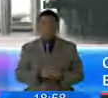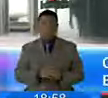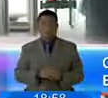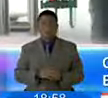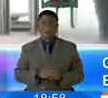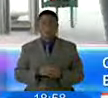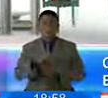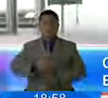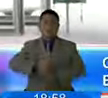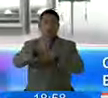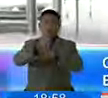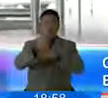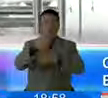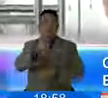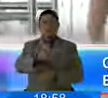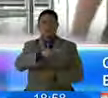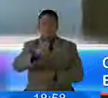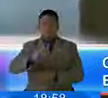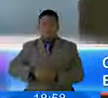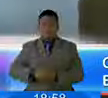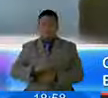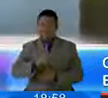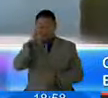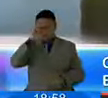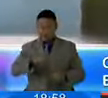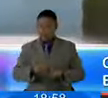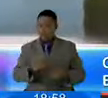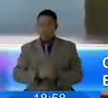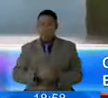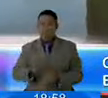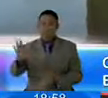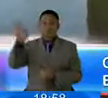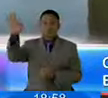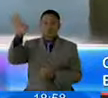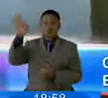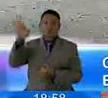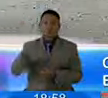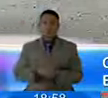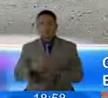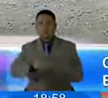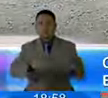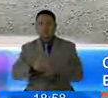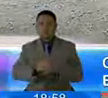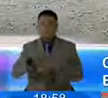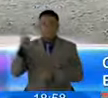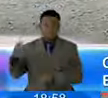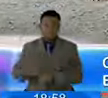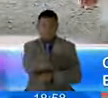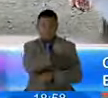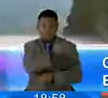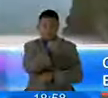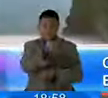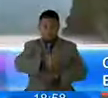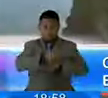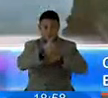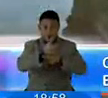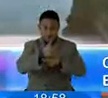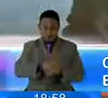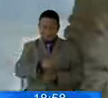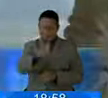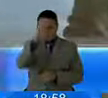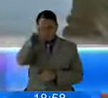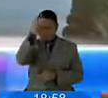por la máxima autoridad del Consejo Electoral. Con documentos en mano, decía que el general estaba equivocado. El general Castro